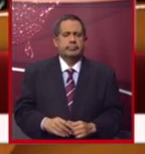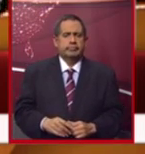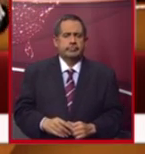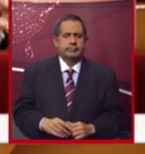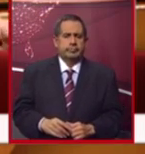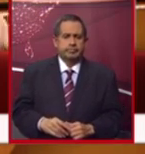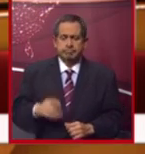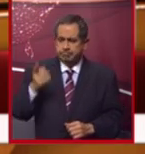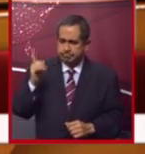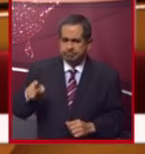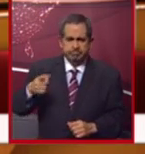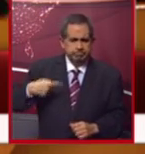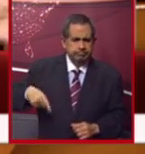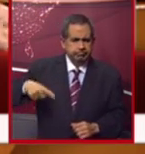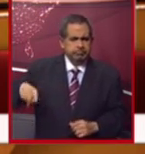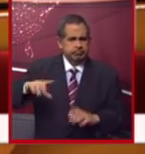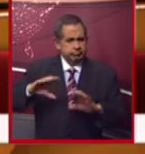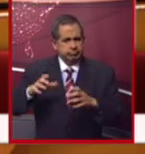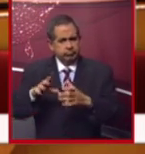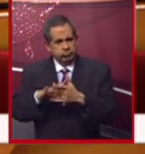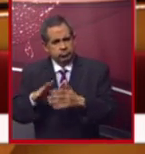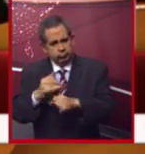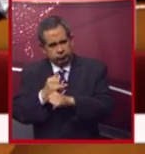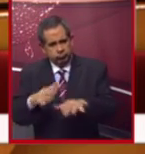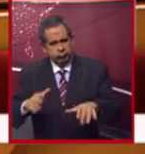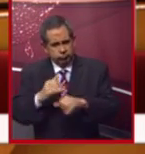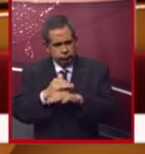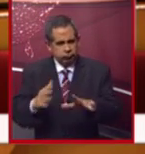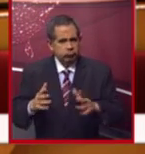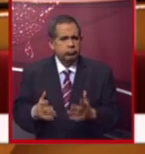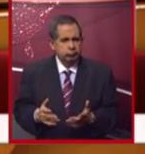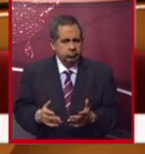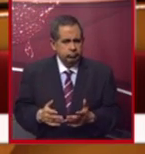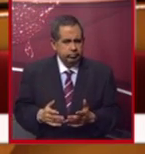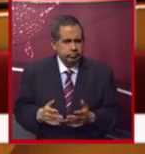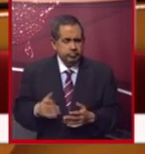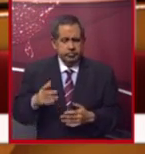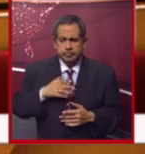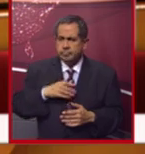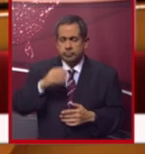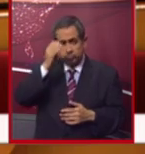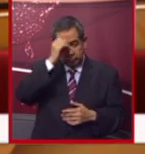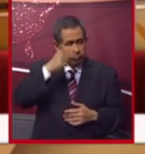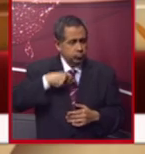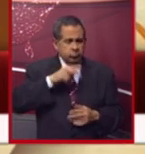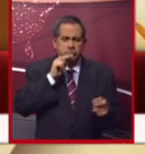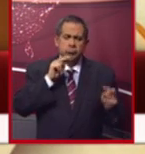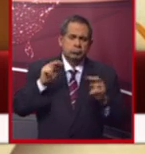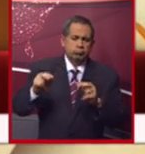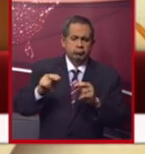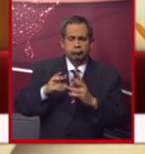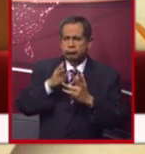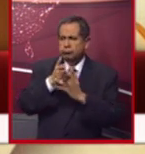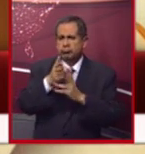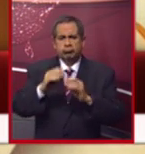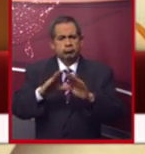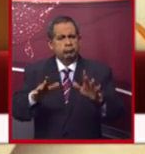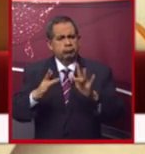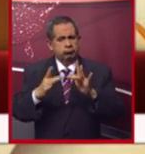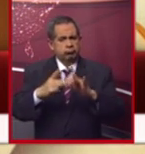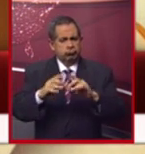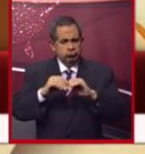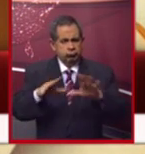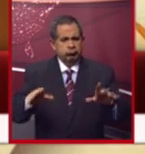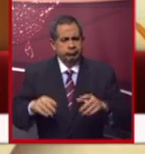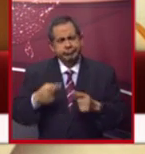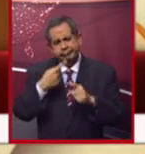Ordena a sus colaboradores y de frente, no solo a la prensa, sino ante la opinión pública televisada, en vía directa, vía de transmisión,